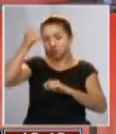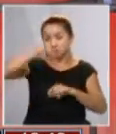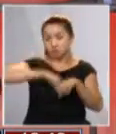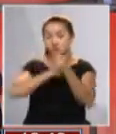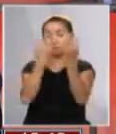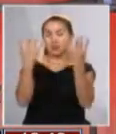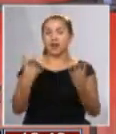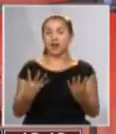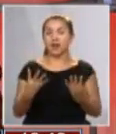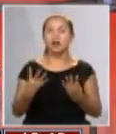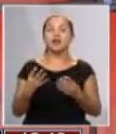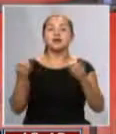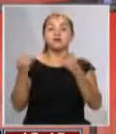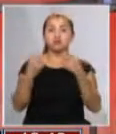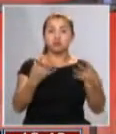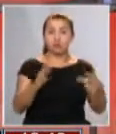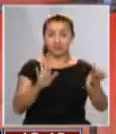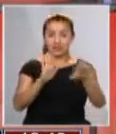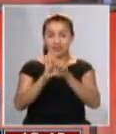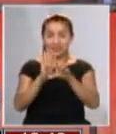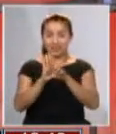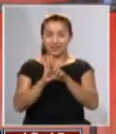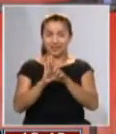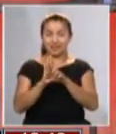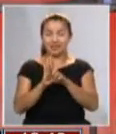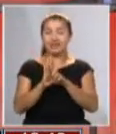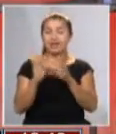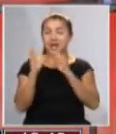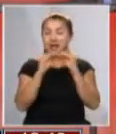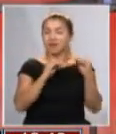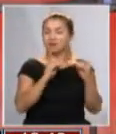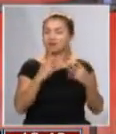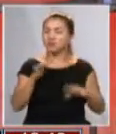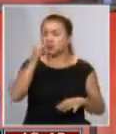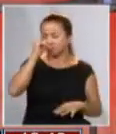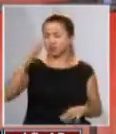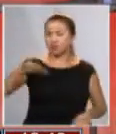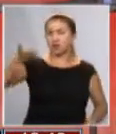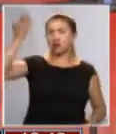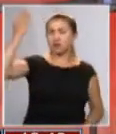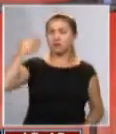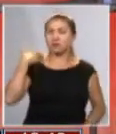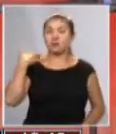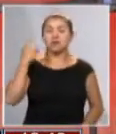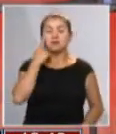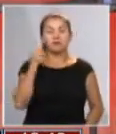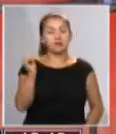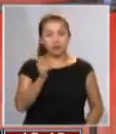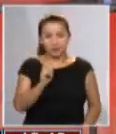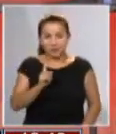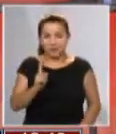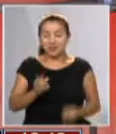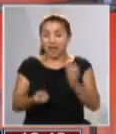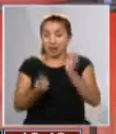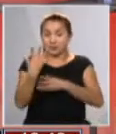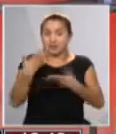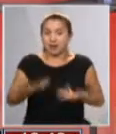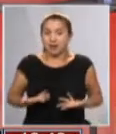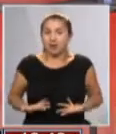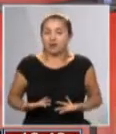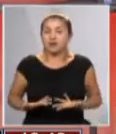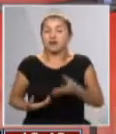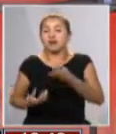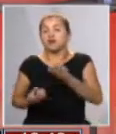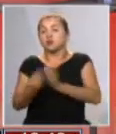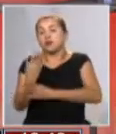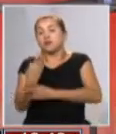Penal y muchas leyes datan de hace bastante tiempo. En consecuencia, no se han ido actualizando conforme a las nuevas